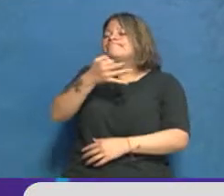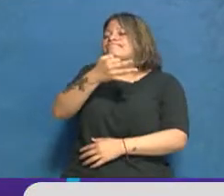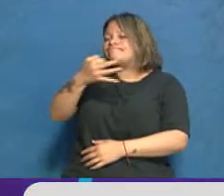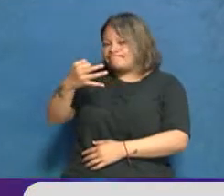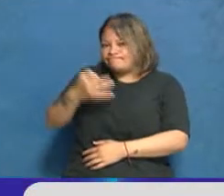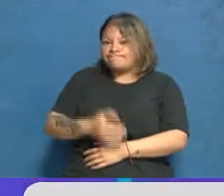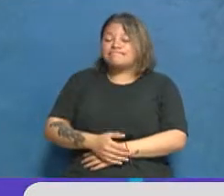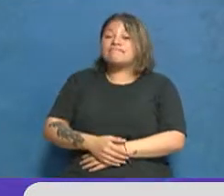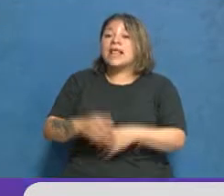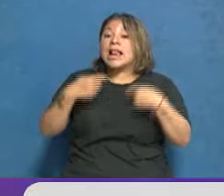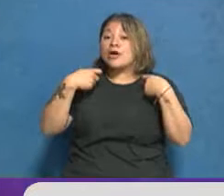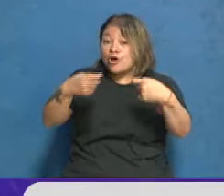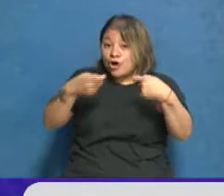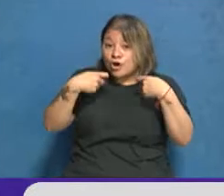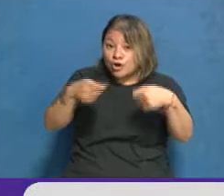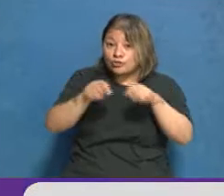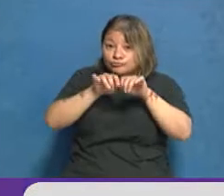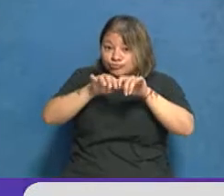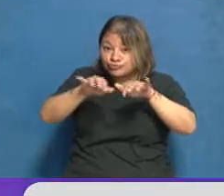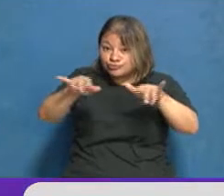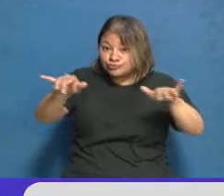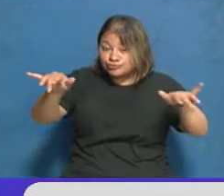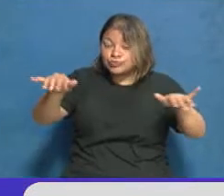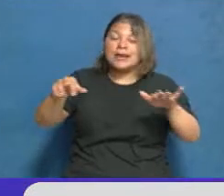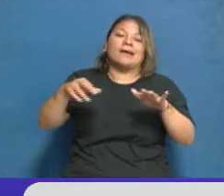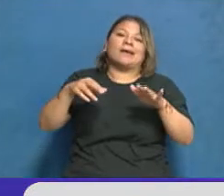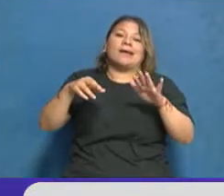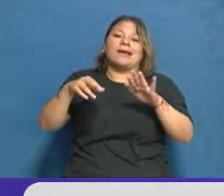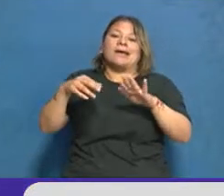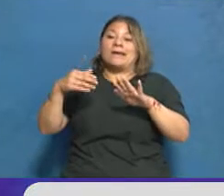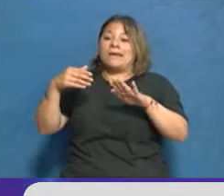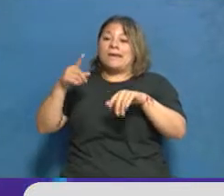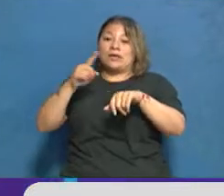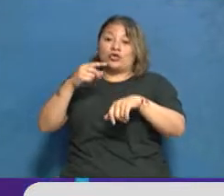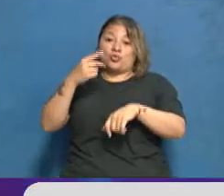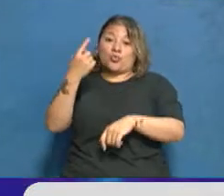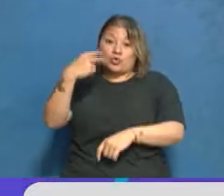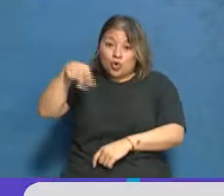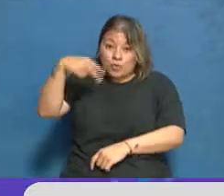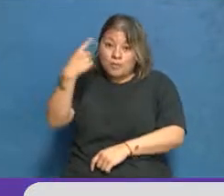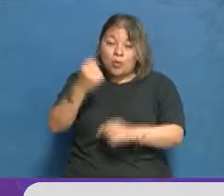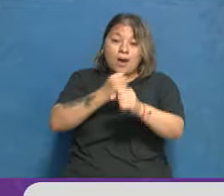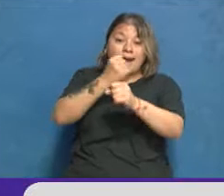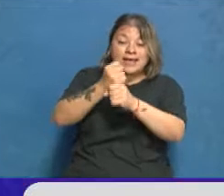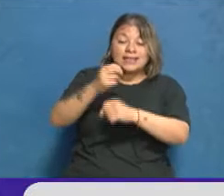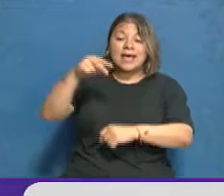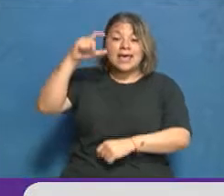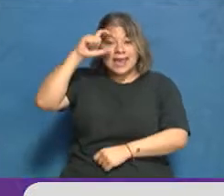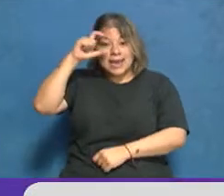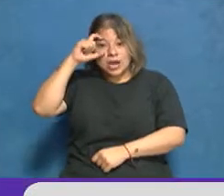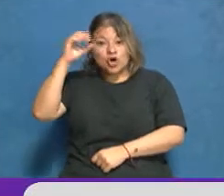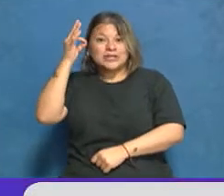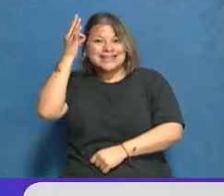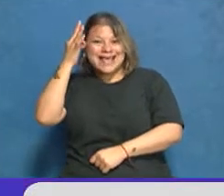y regido a partir de la resolución de la Secretaría de Energía a partir del 1 de noviembre y hasta el 30 de enero, habla